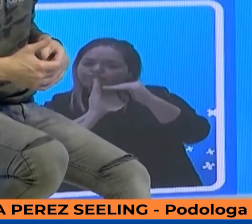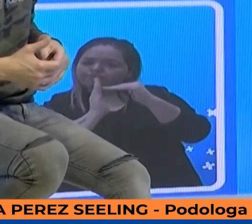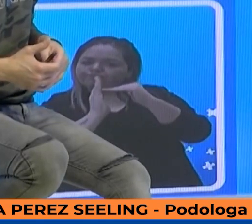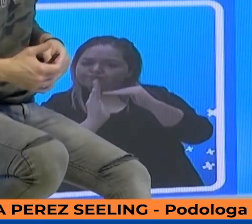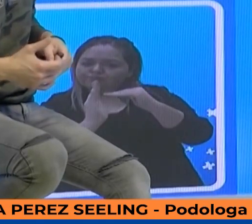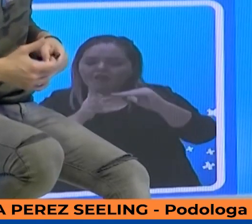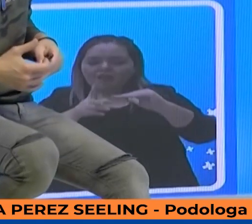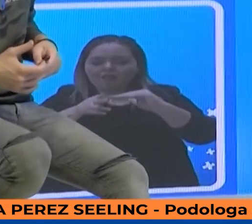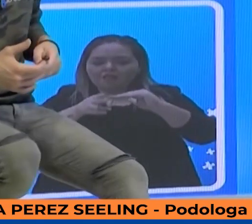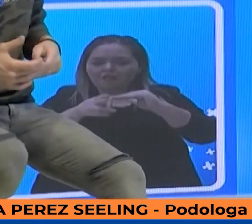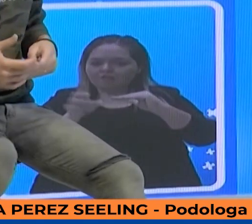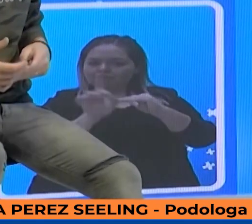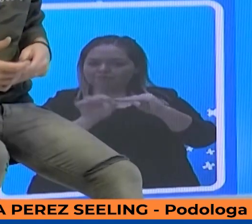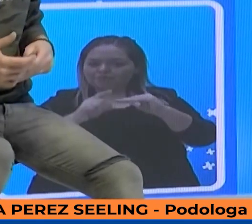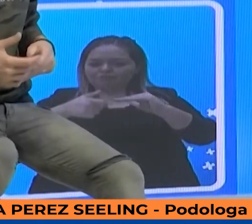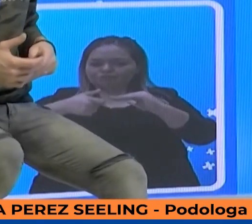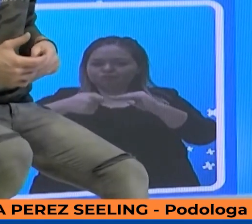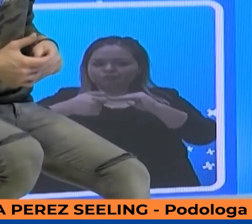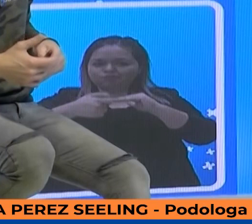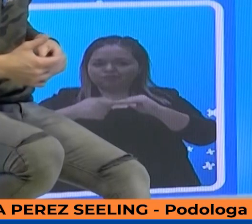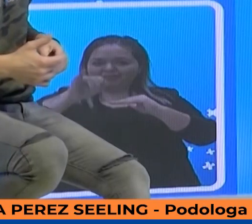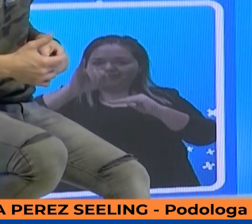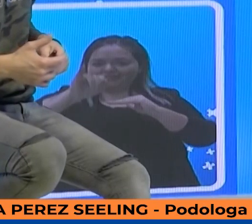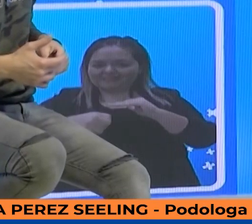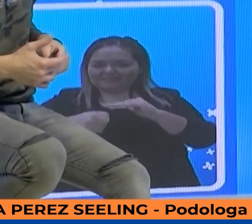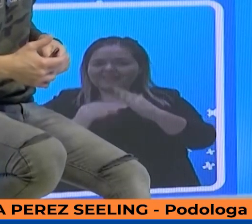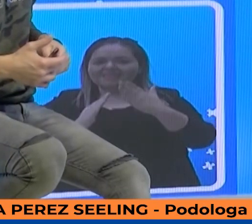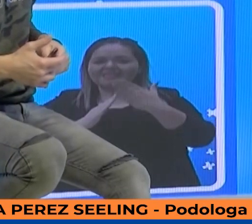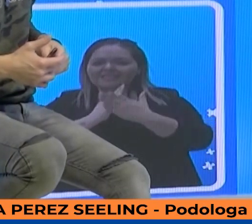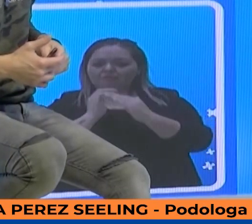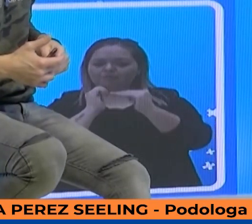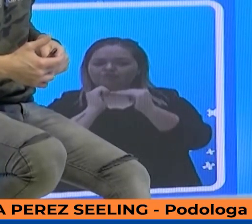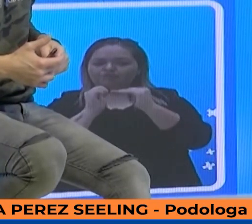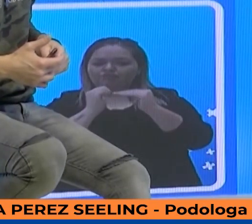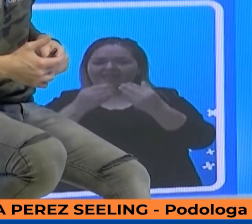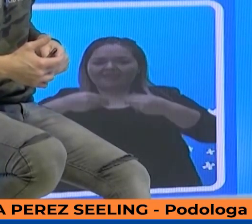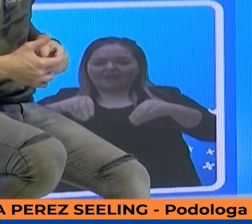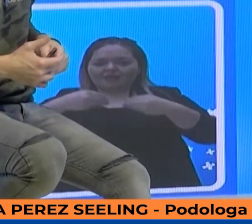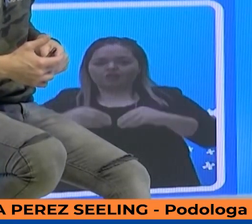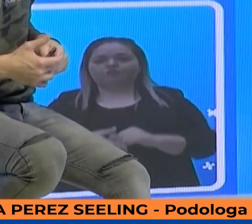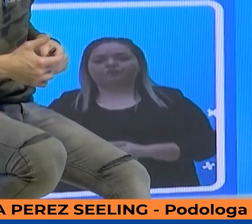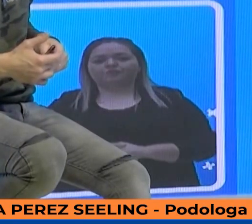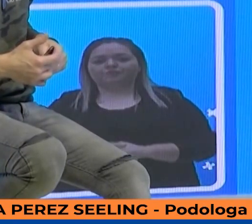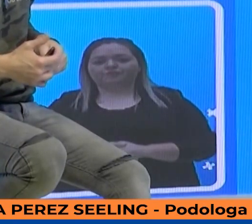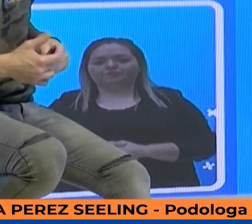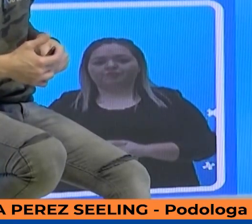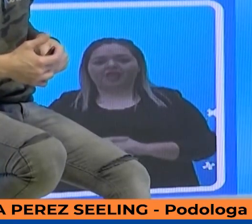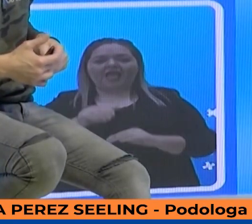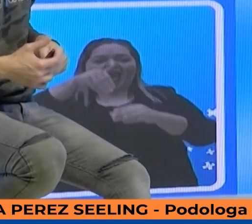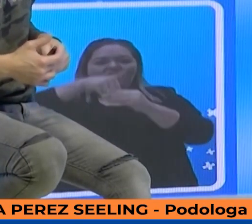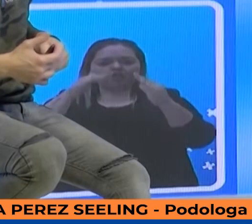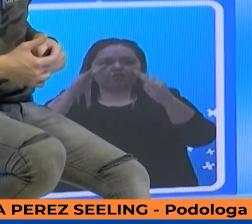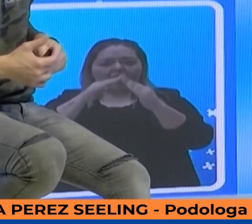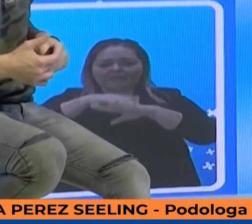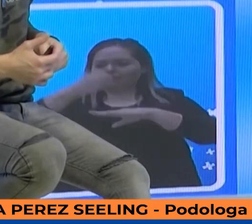de endocrinología, diabetes y nutrición. Mirá. Y ahí se ha formado un grupo